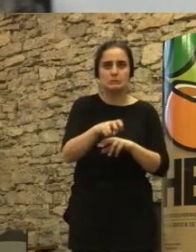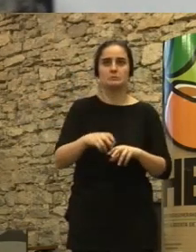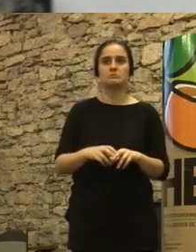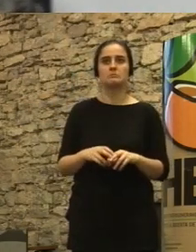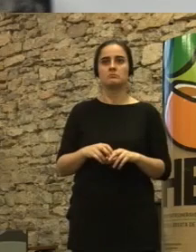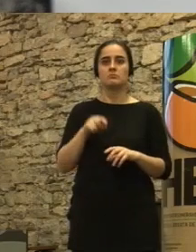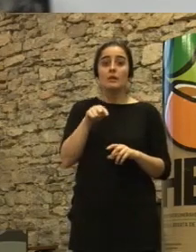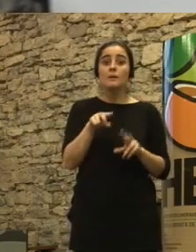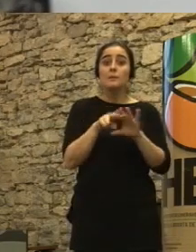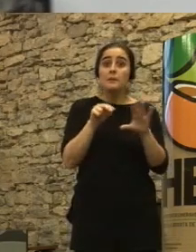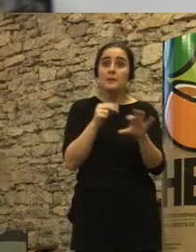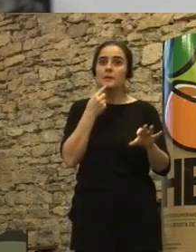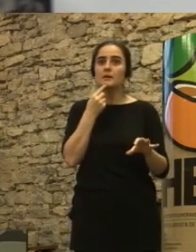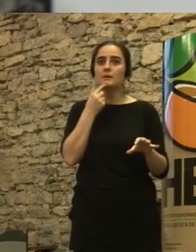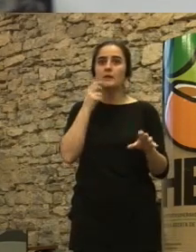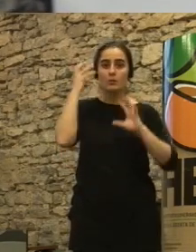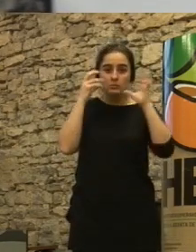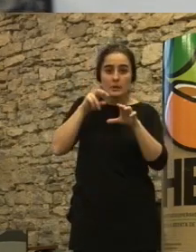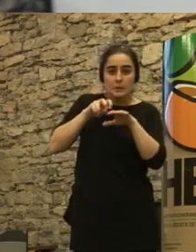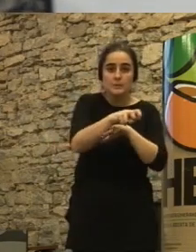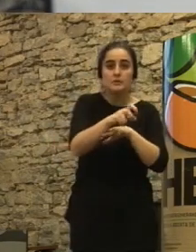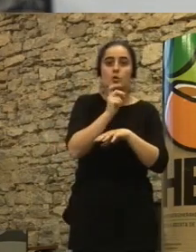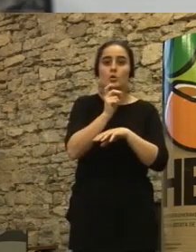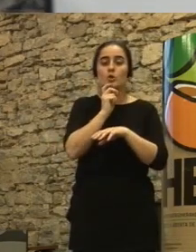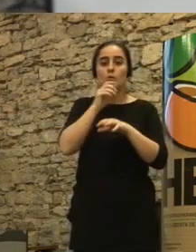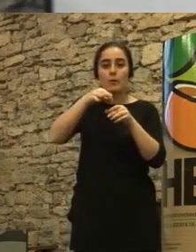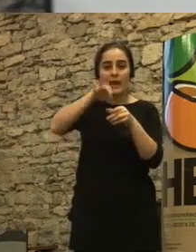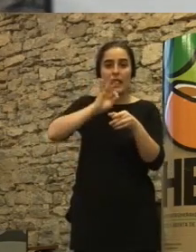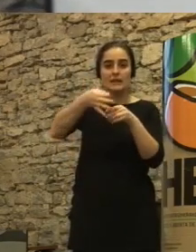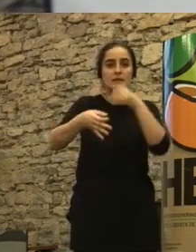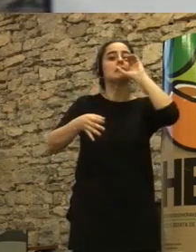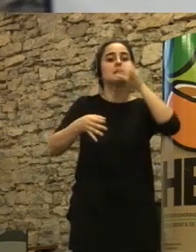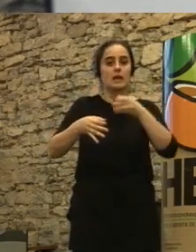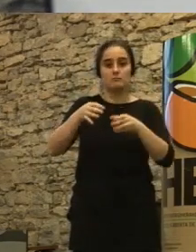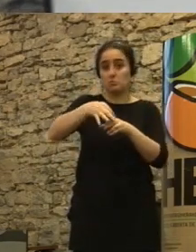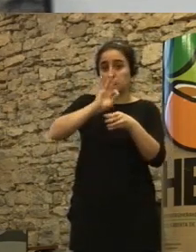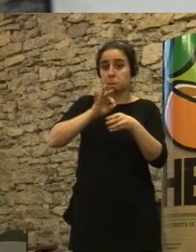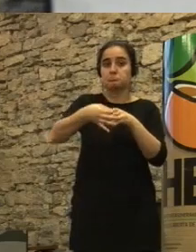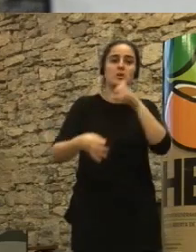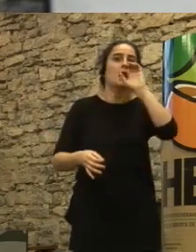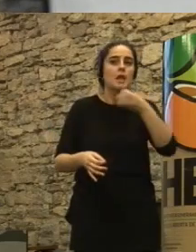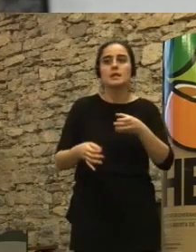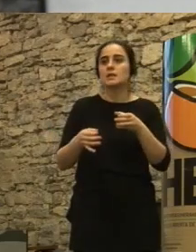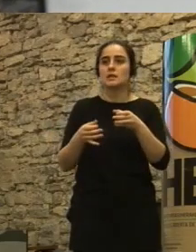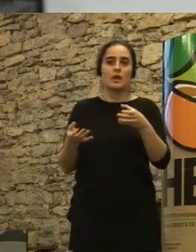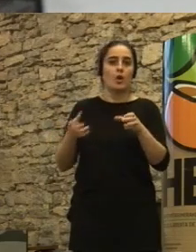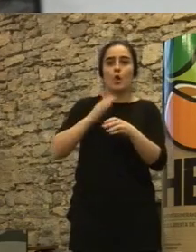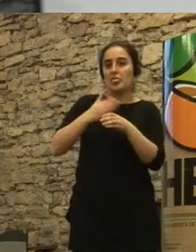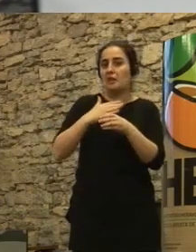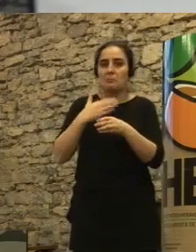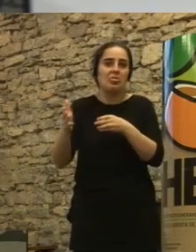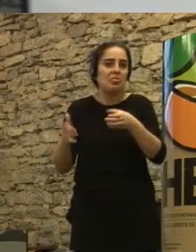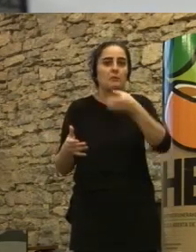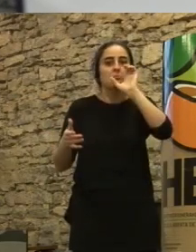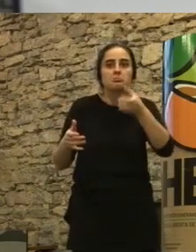en ese vídeo ponía que el bicho lo había contraído bebiendo de una lata. pues ya sabéis, una lata de refrescos o una lata de cerveza. Es una cosa